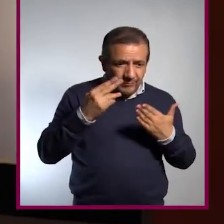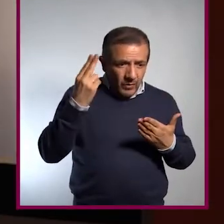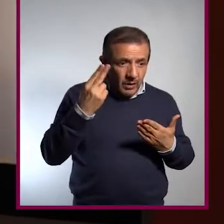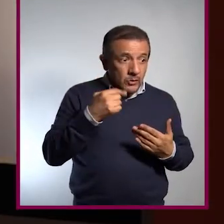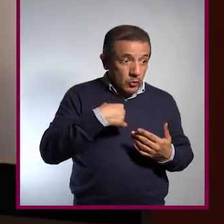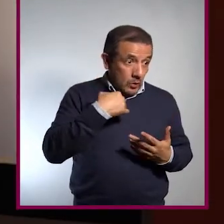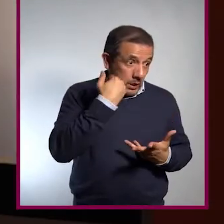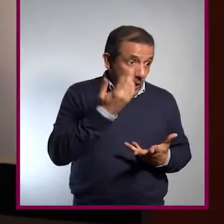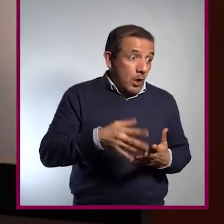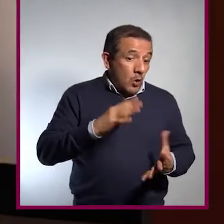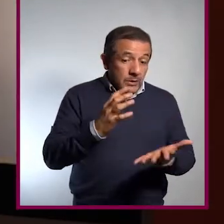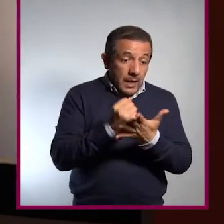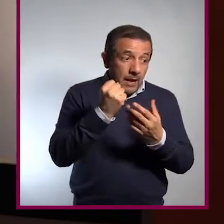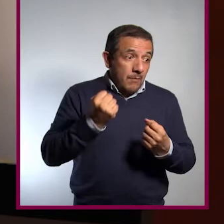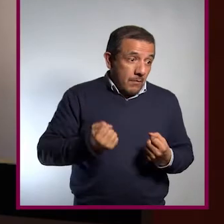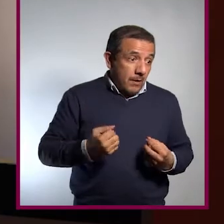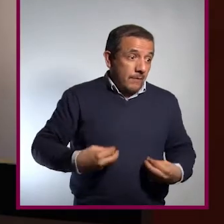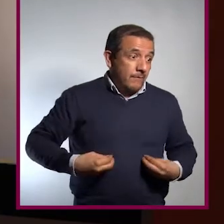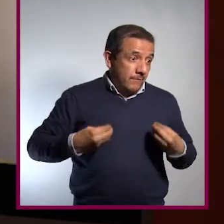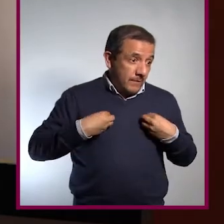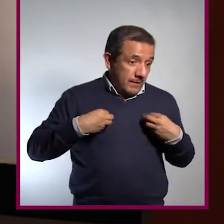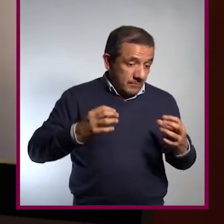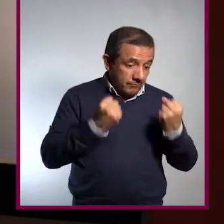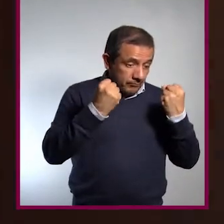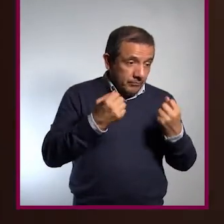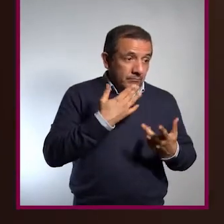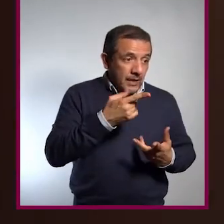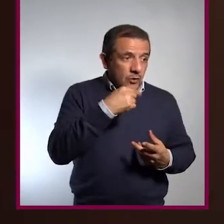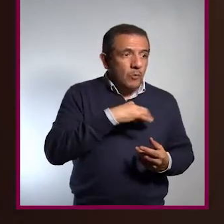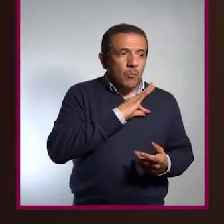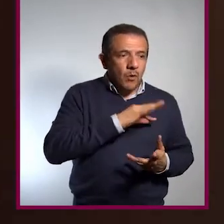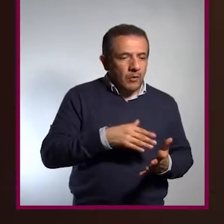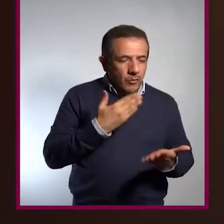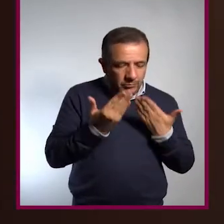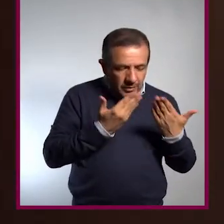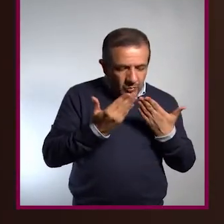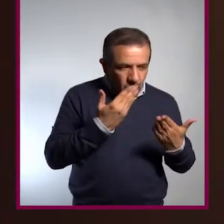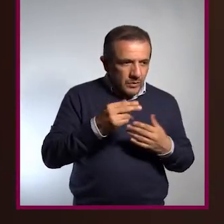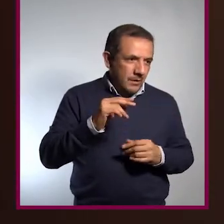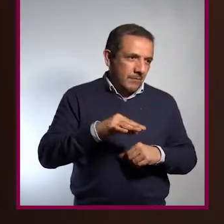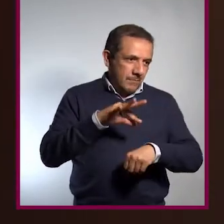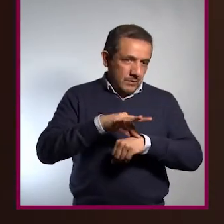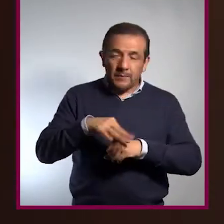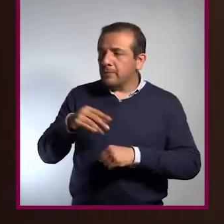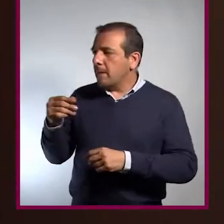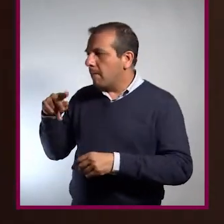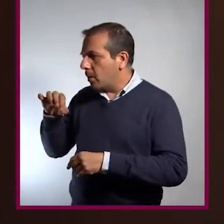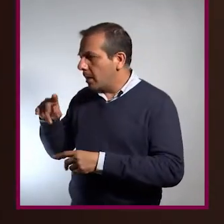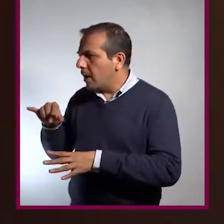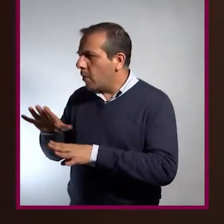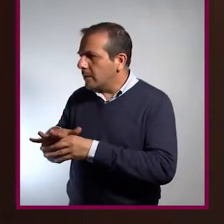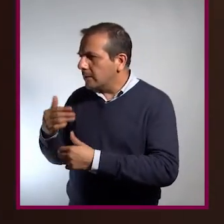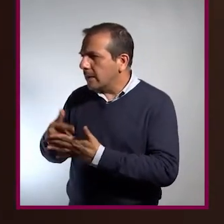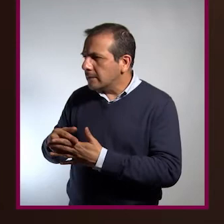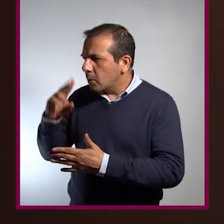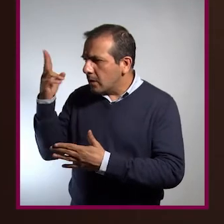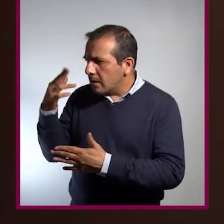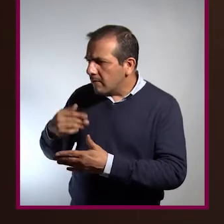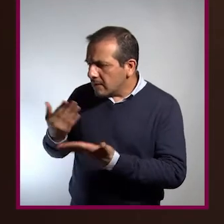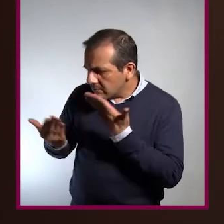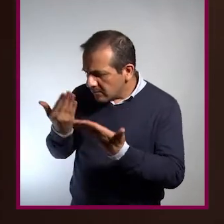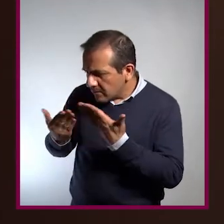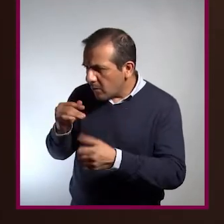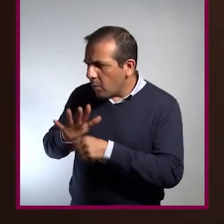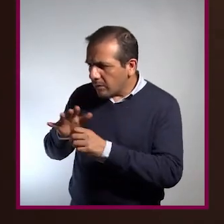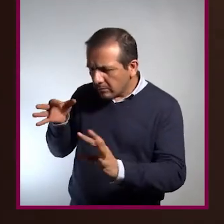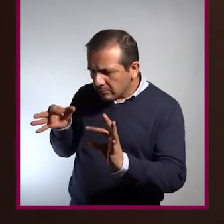uno tiene el interés de salvar vidas, puede estudiar lo que quiera. Mónica, ¿desde cuántas carreras se puede contribuir a la investigación